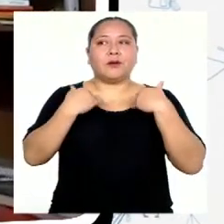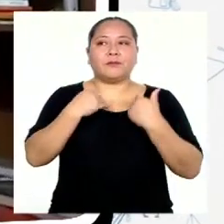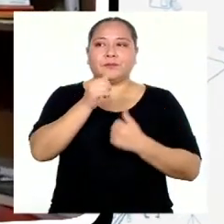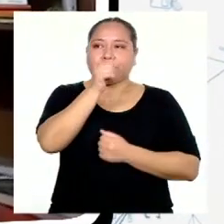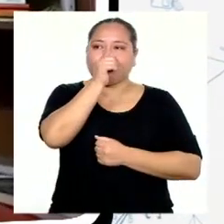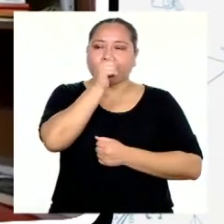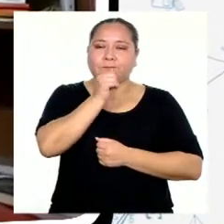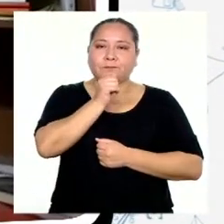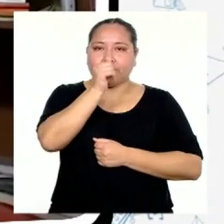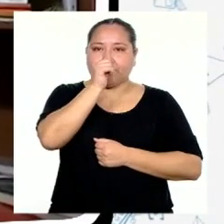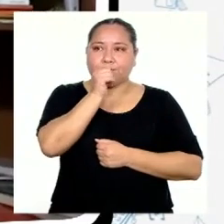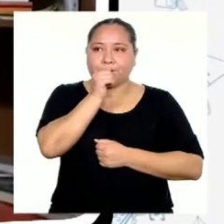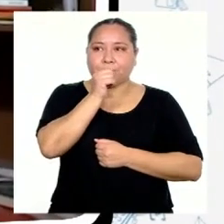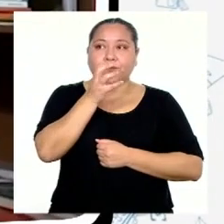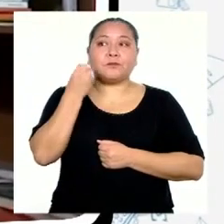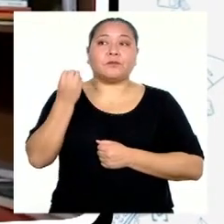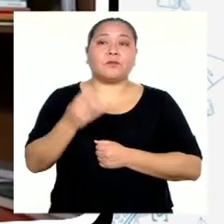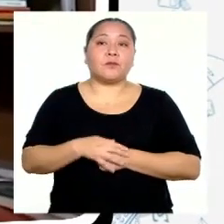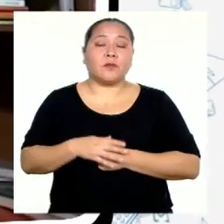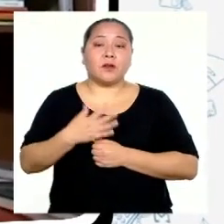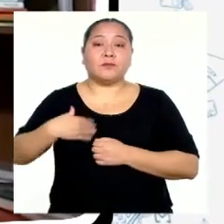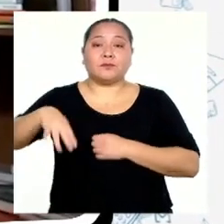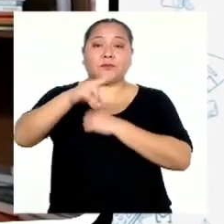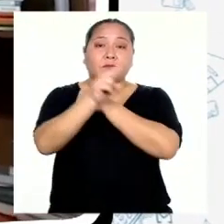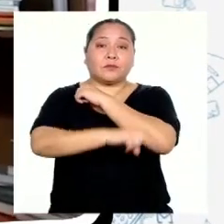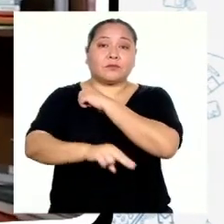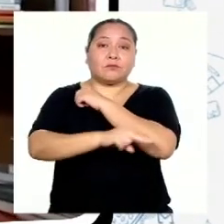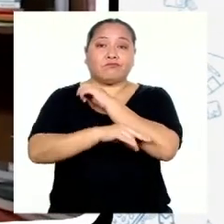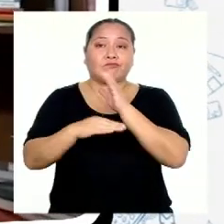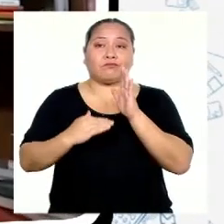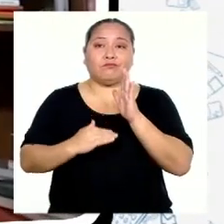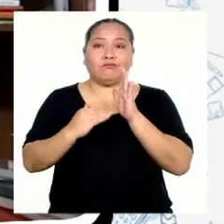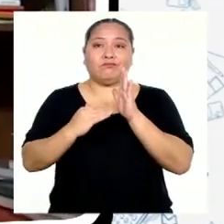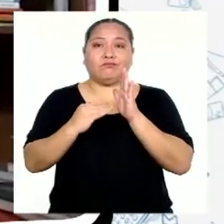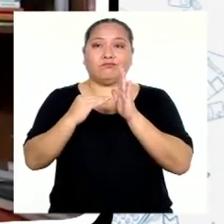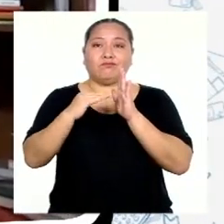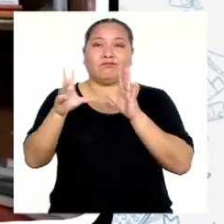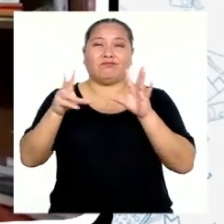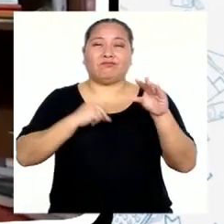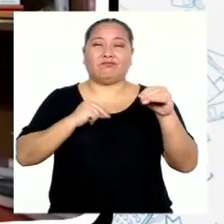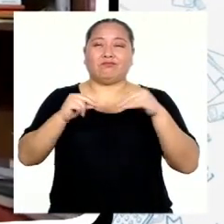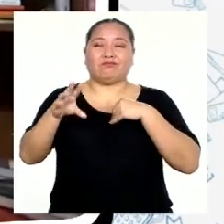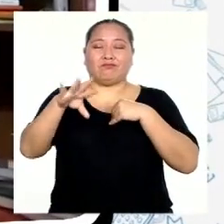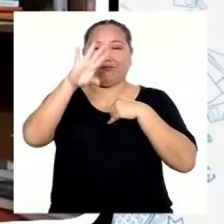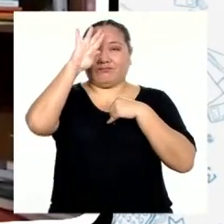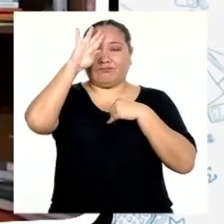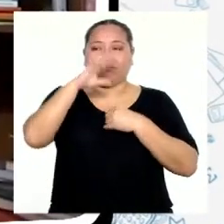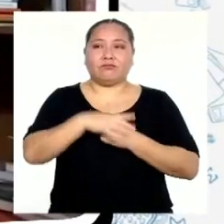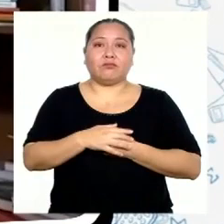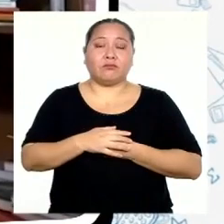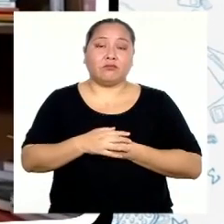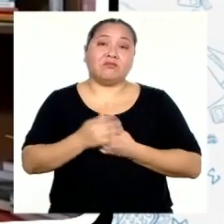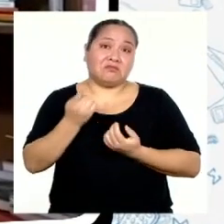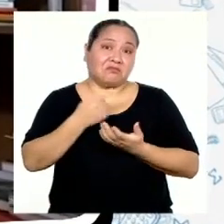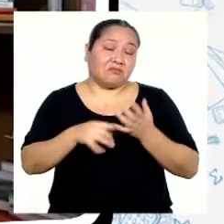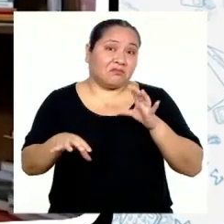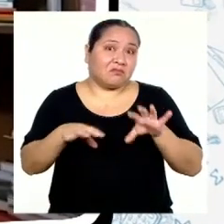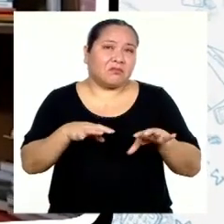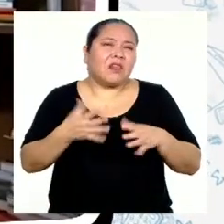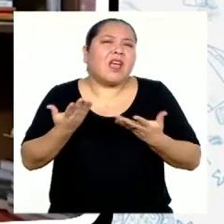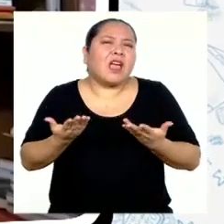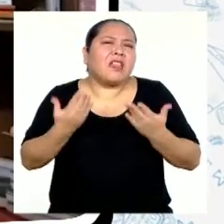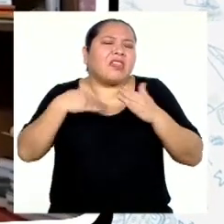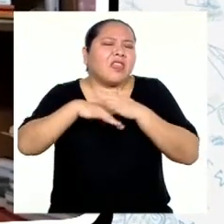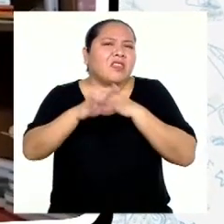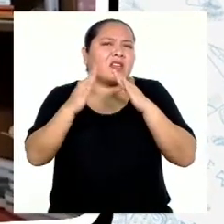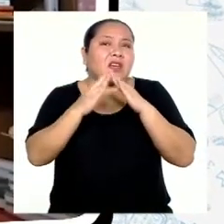ya que a nivel nacional las cifras de contagiados van en aumento. Lo que tenemos que hacer en casa es buscar